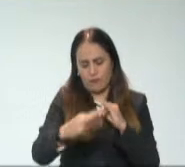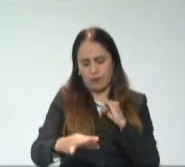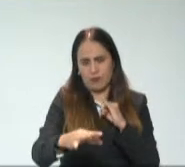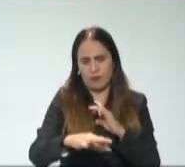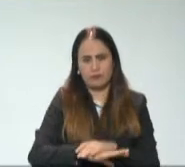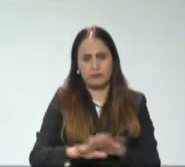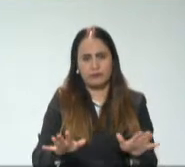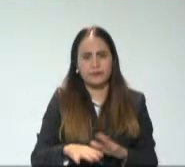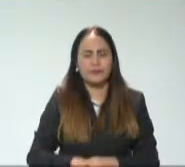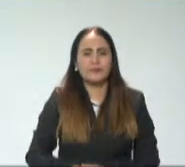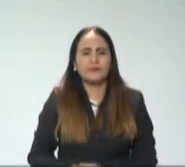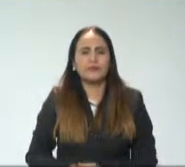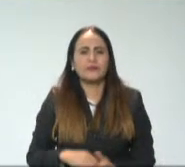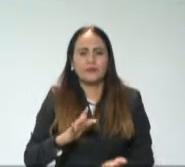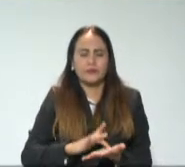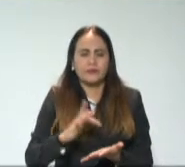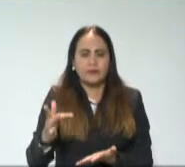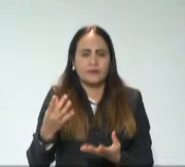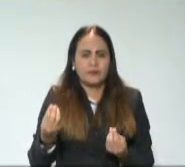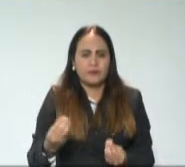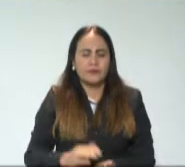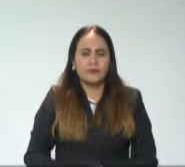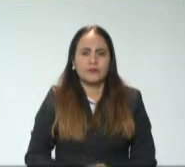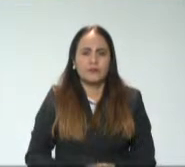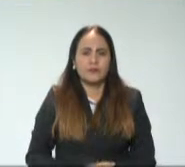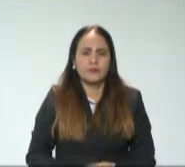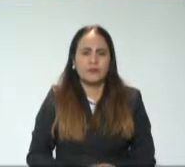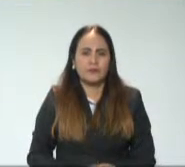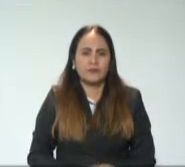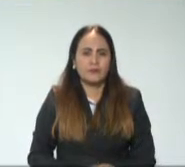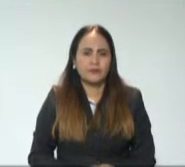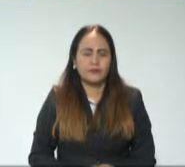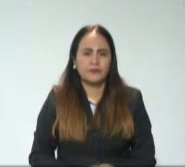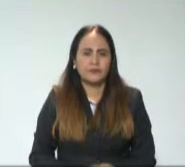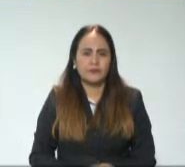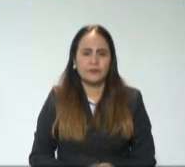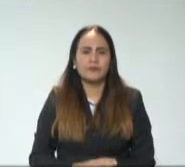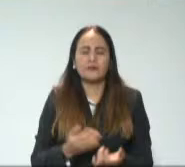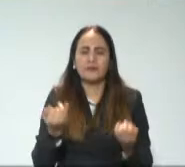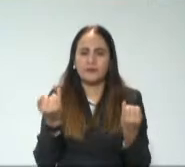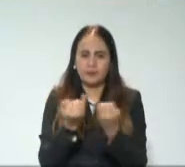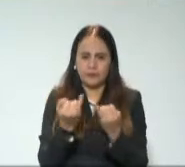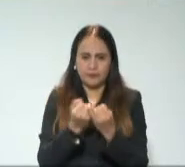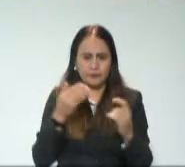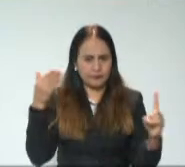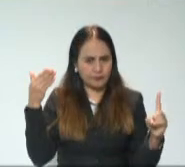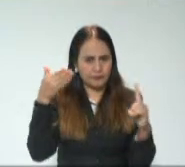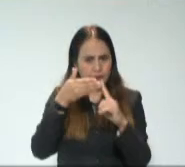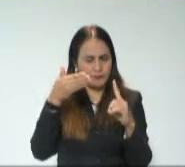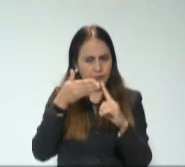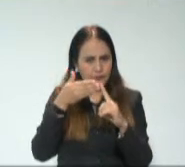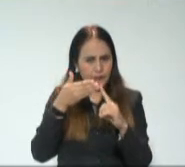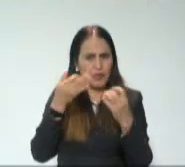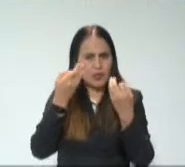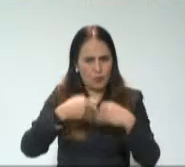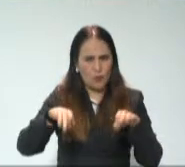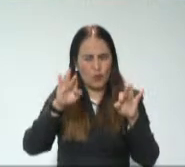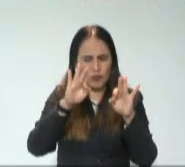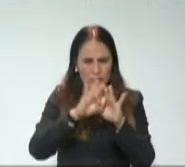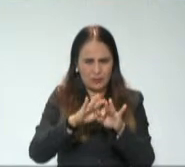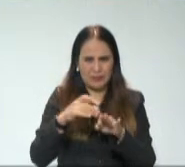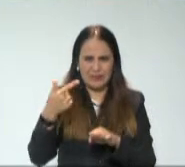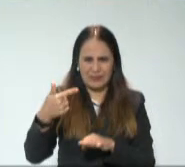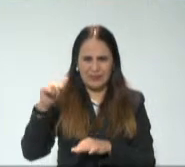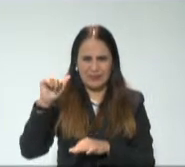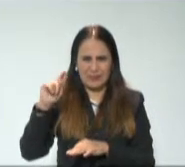muchísimas gracias solamente Rescatando también uno de los aspectos centrales de la de la exposición del